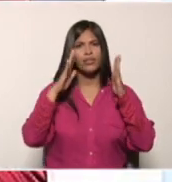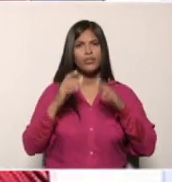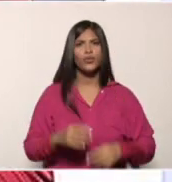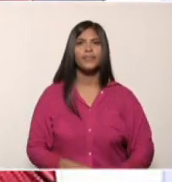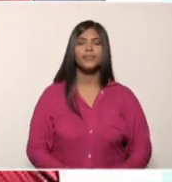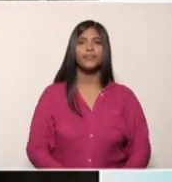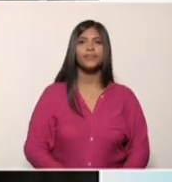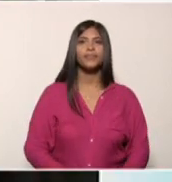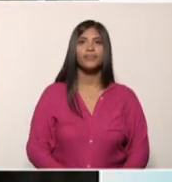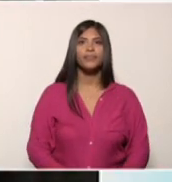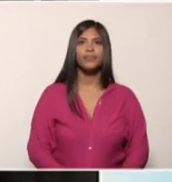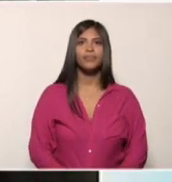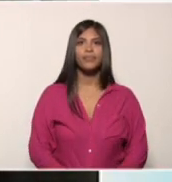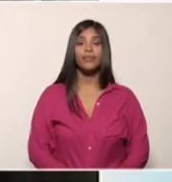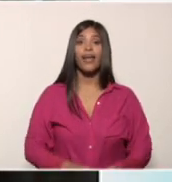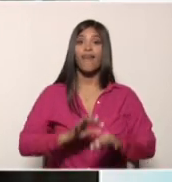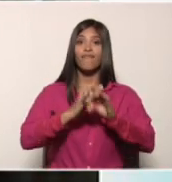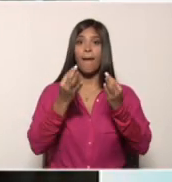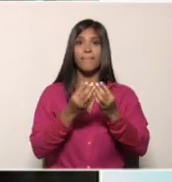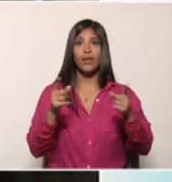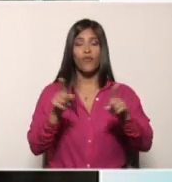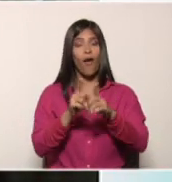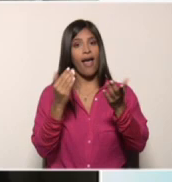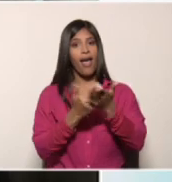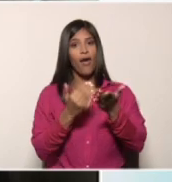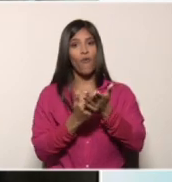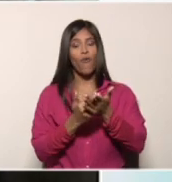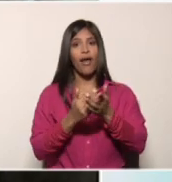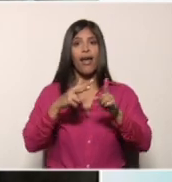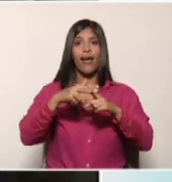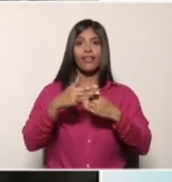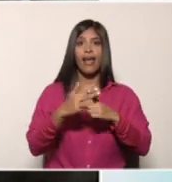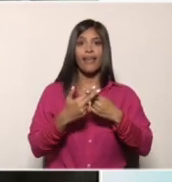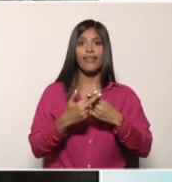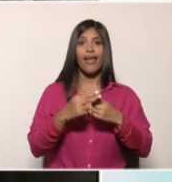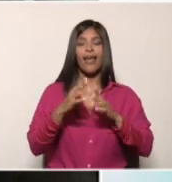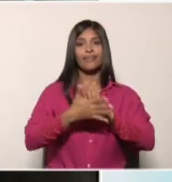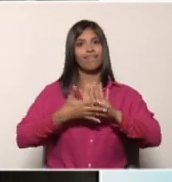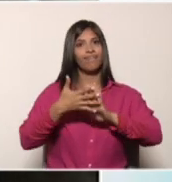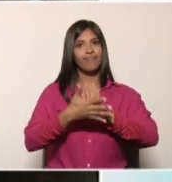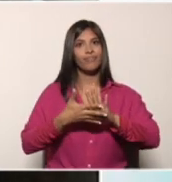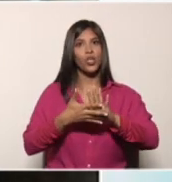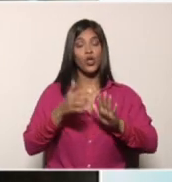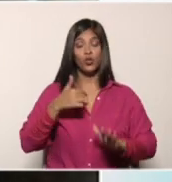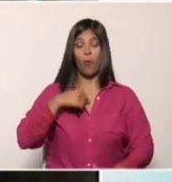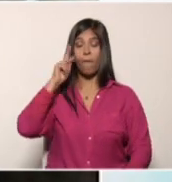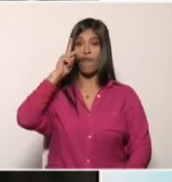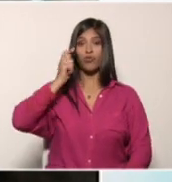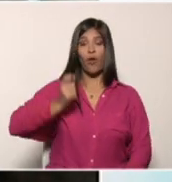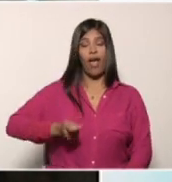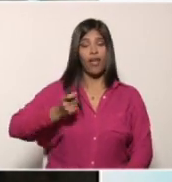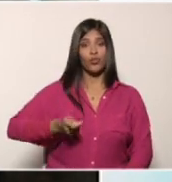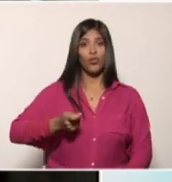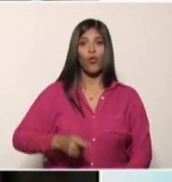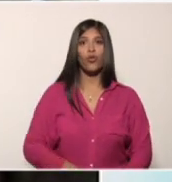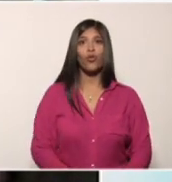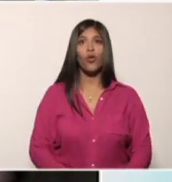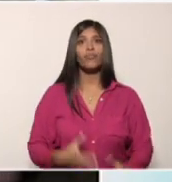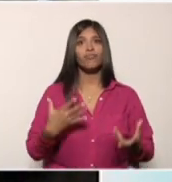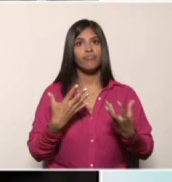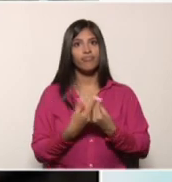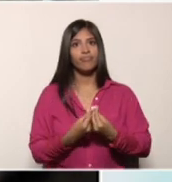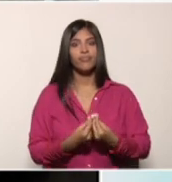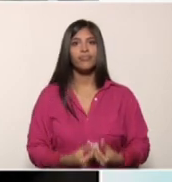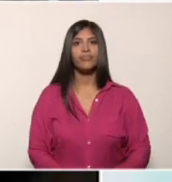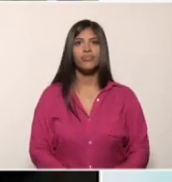video. Cada Familia Una Escuela, al taller de lengua de señas venezolanas. Soy el profesor Antonio Castillo y con nosotros